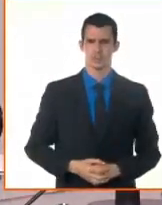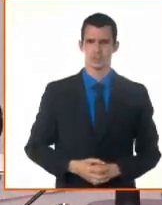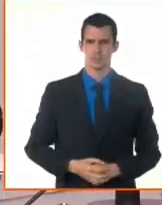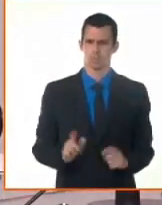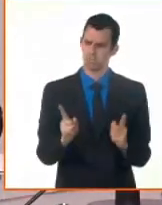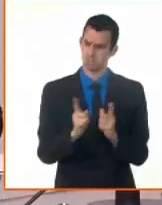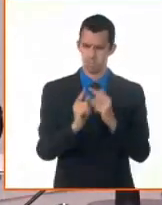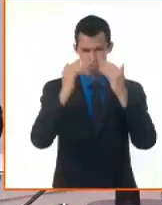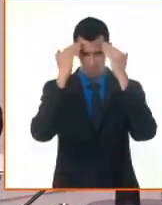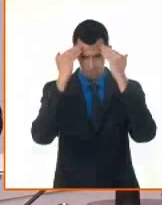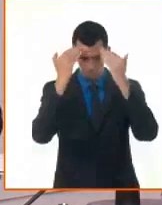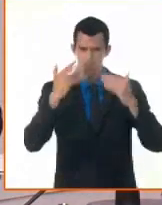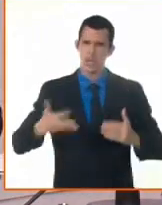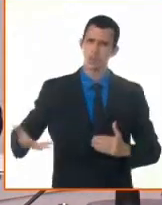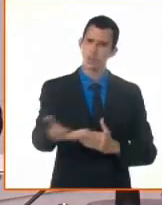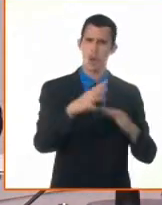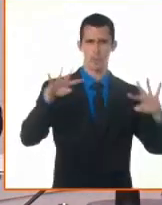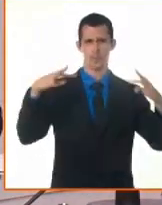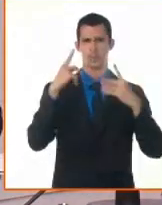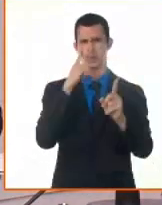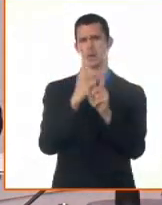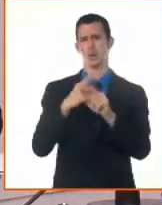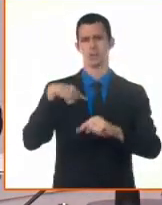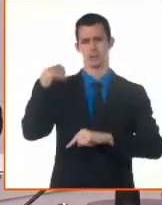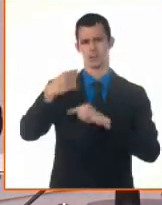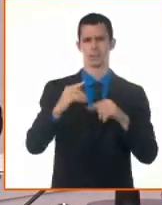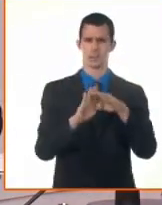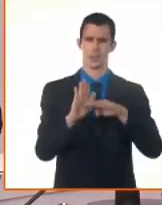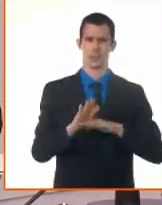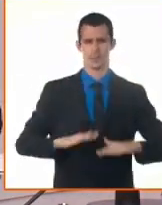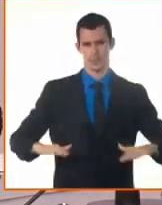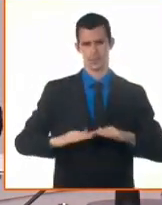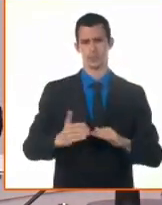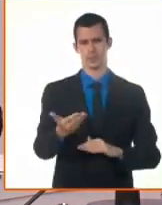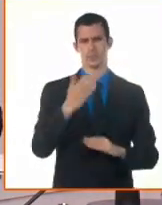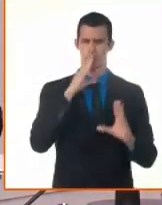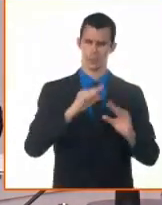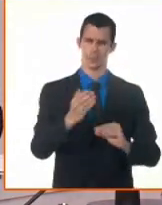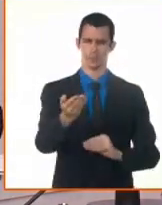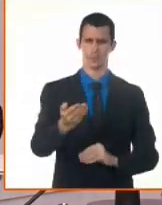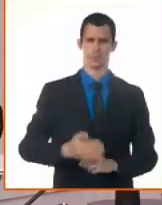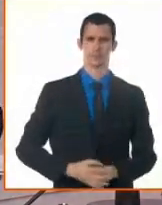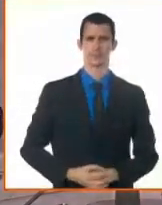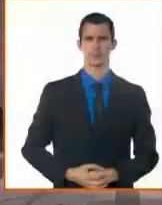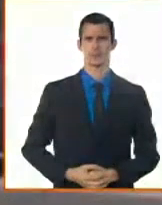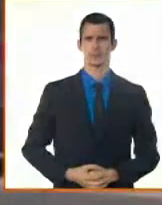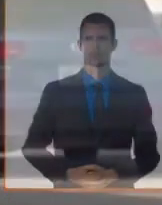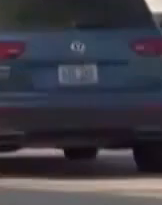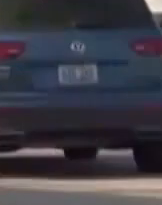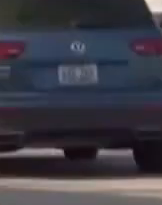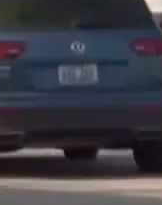su atención en la tarde de hoy nos vemos en una próxima mesa redonda muy buenas noches